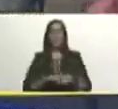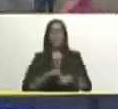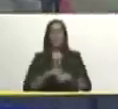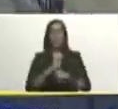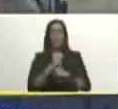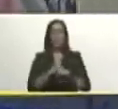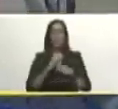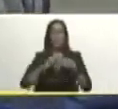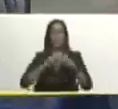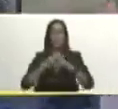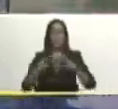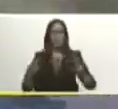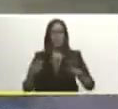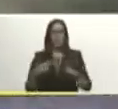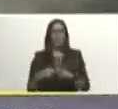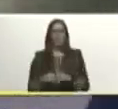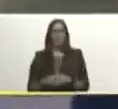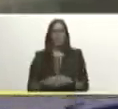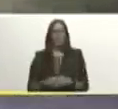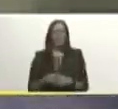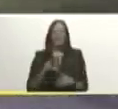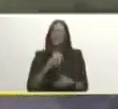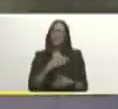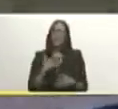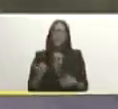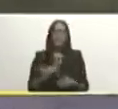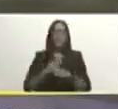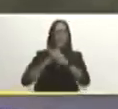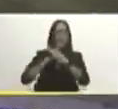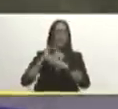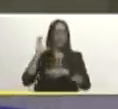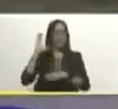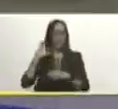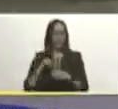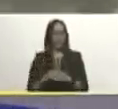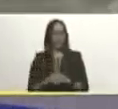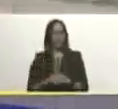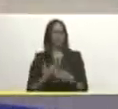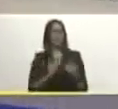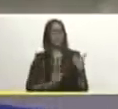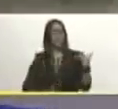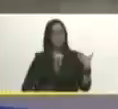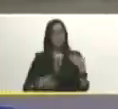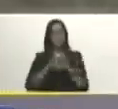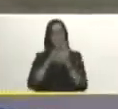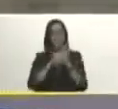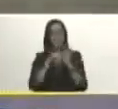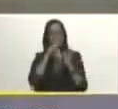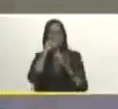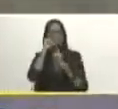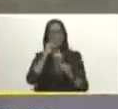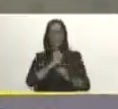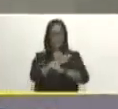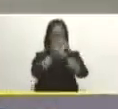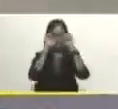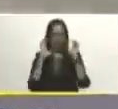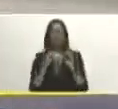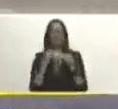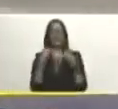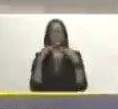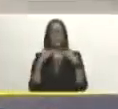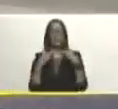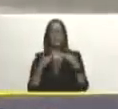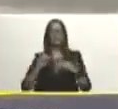la paz, que es la que no quieren los antipatrias. El presidente constitucional Nicolás Maduro también ha sido claro en el mensaje de